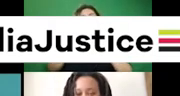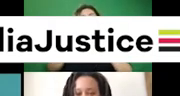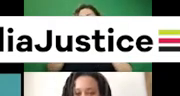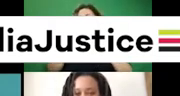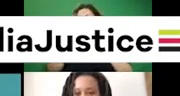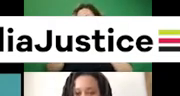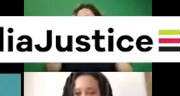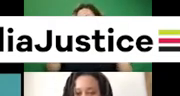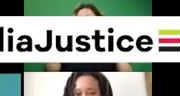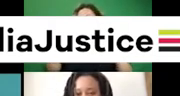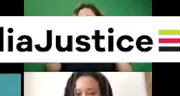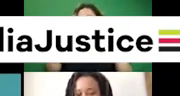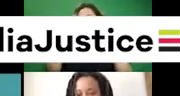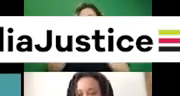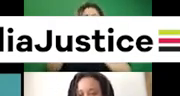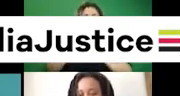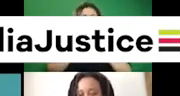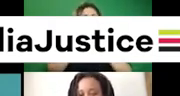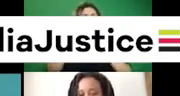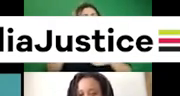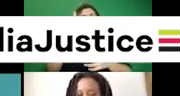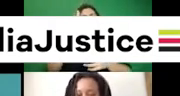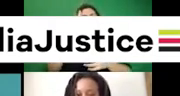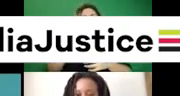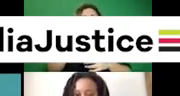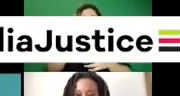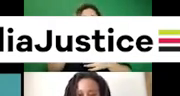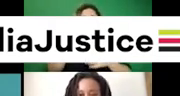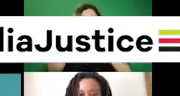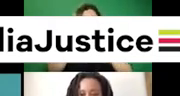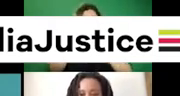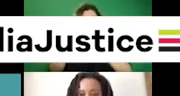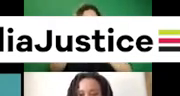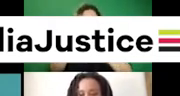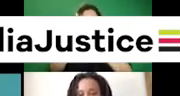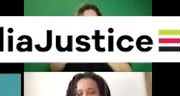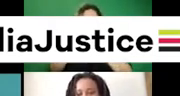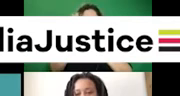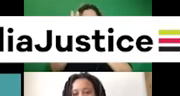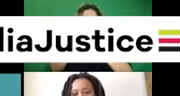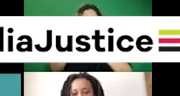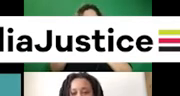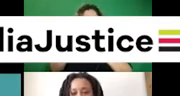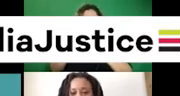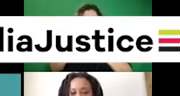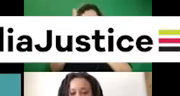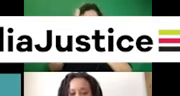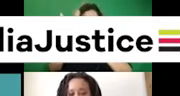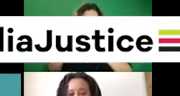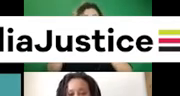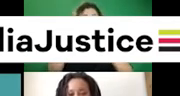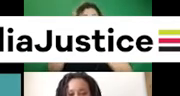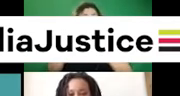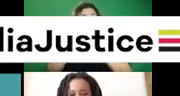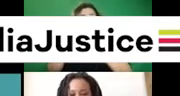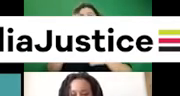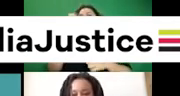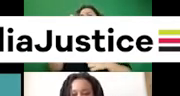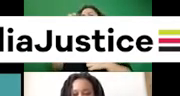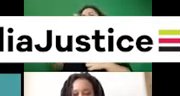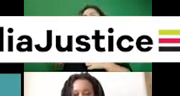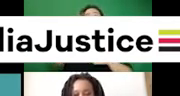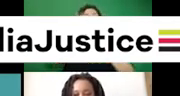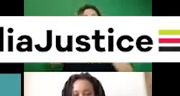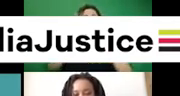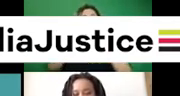con a la des en defensa y el colectivo estaba compartiendo con